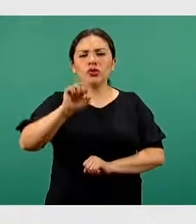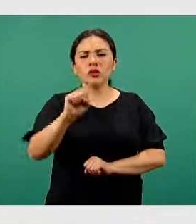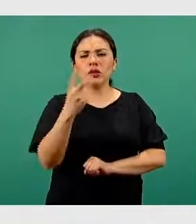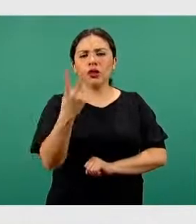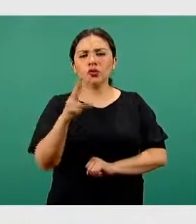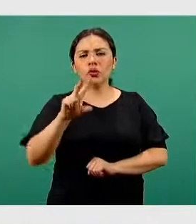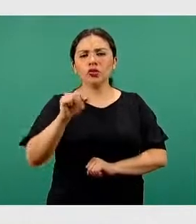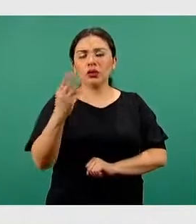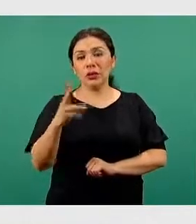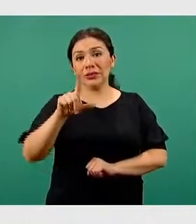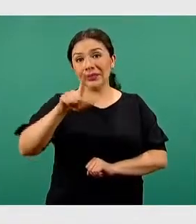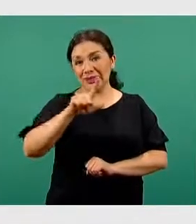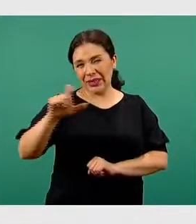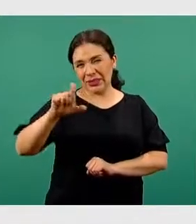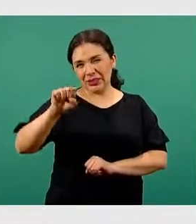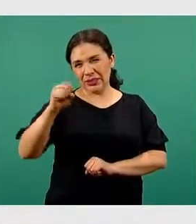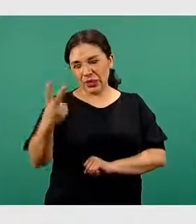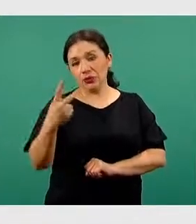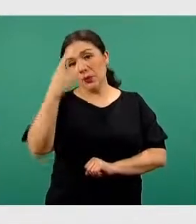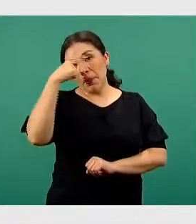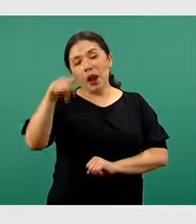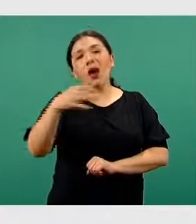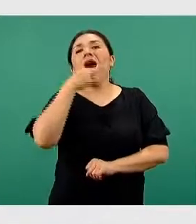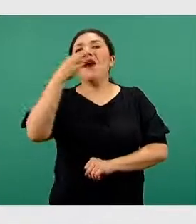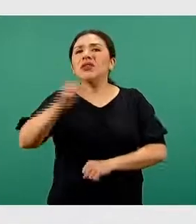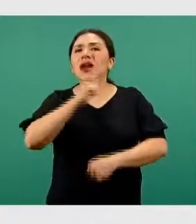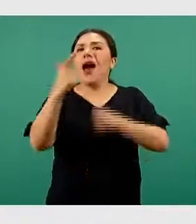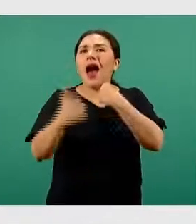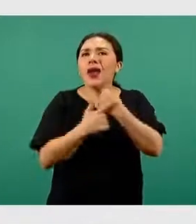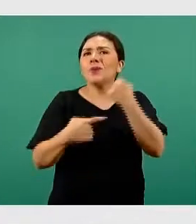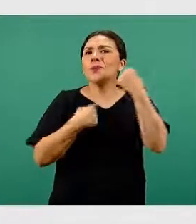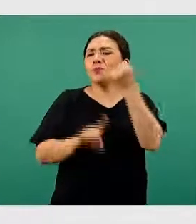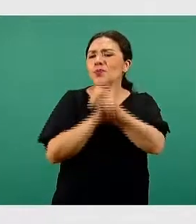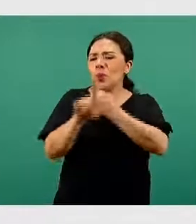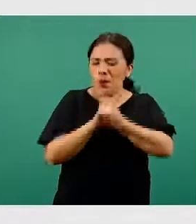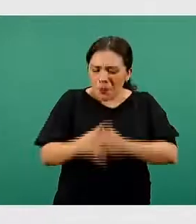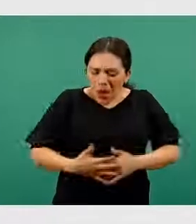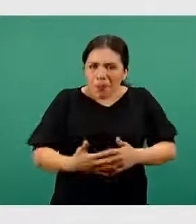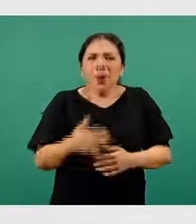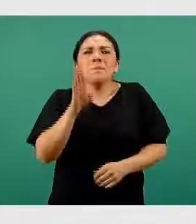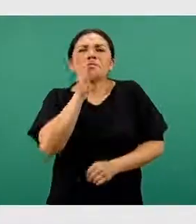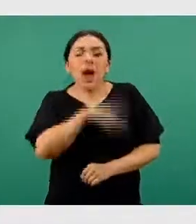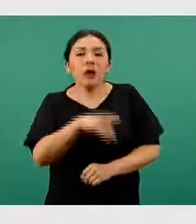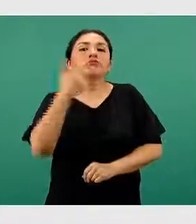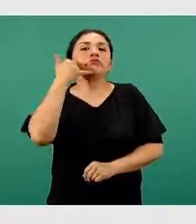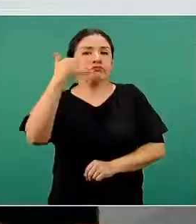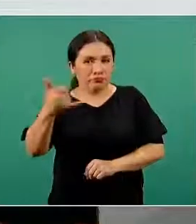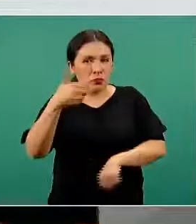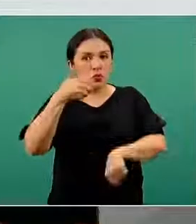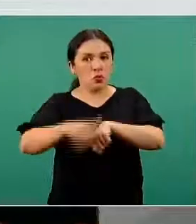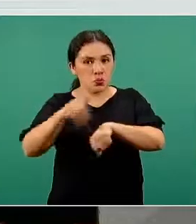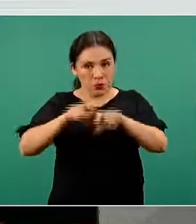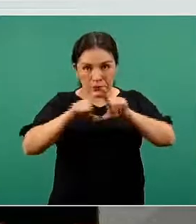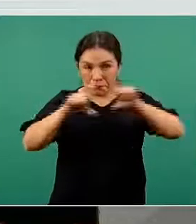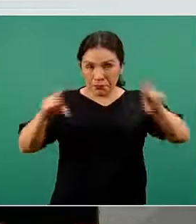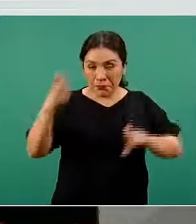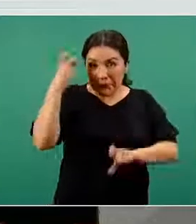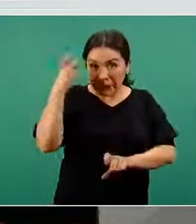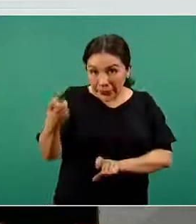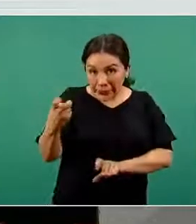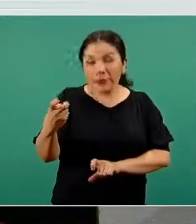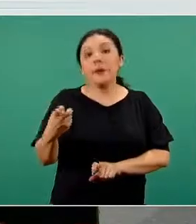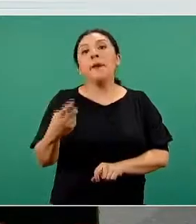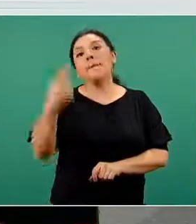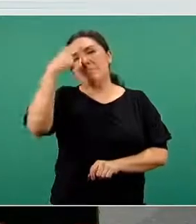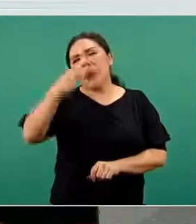orientación para datos de alarma en el embarazo, es la línea materna, el teléfono